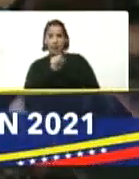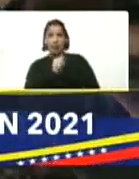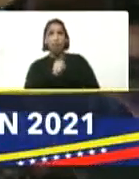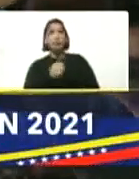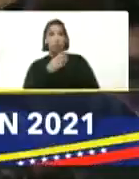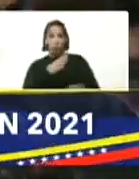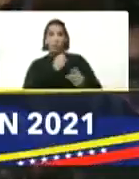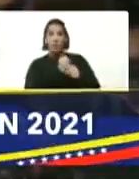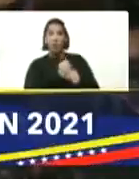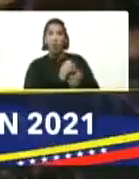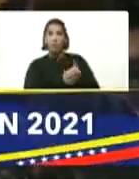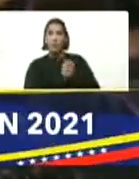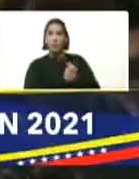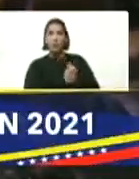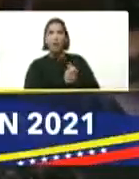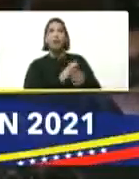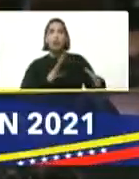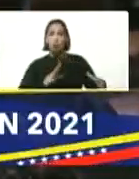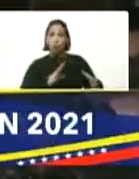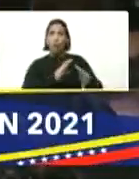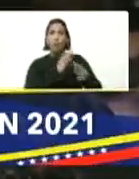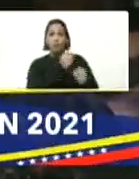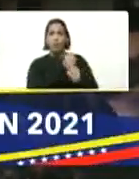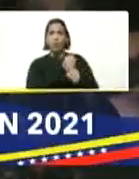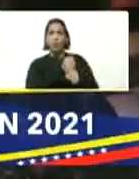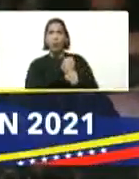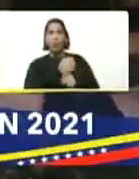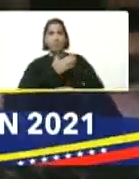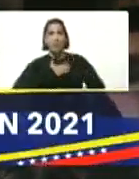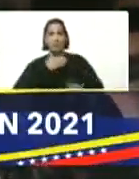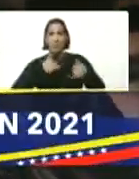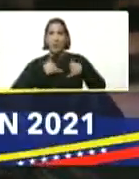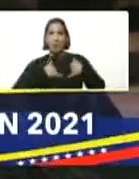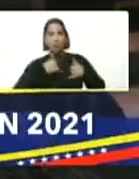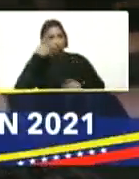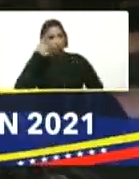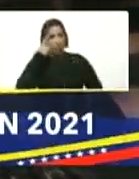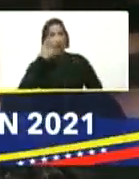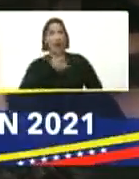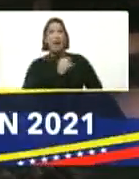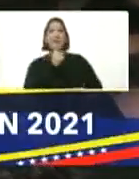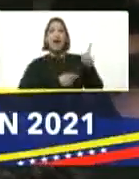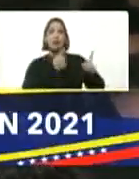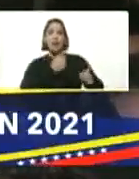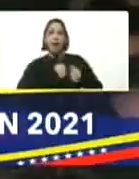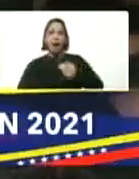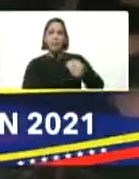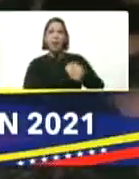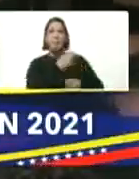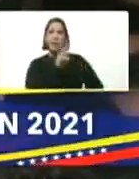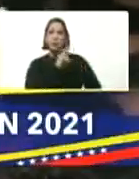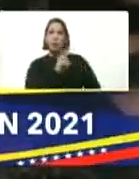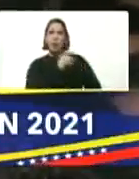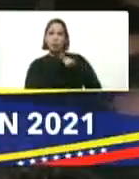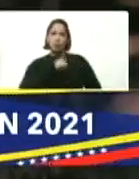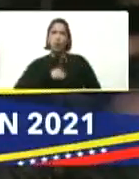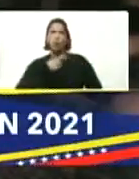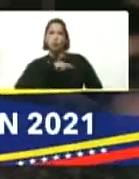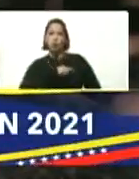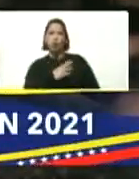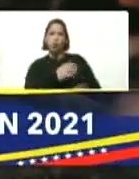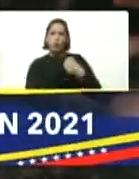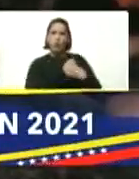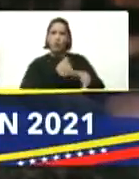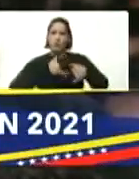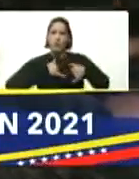creo en mí mismo porque sea que hay alguien que me ama. Así que Venezuela es como es porque Venezuela cree en